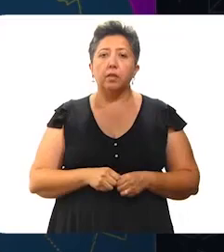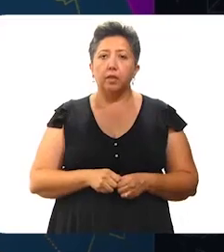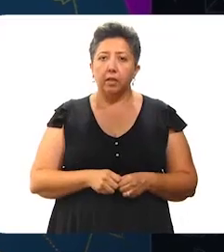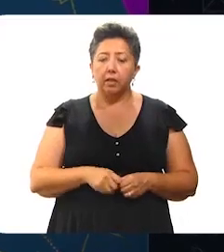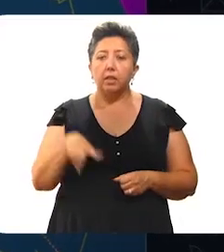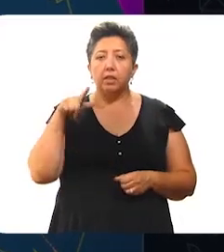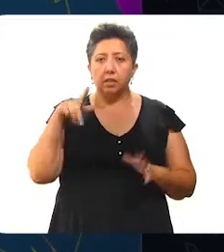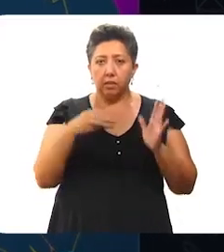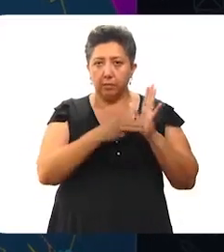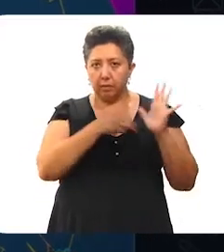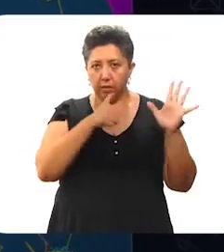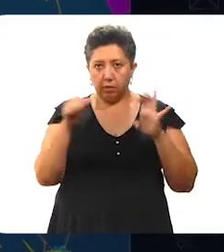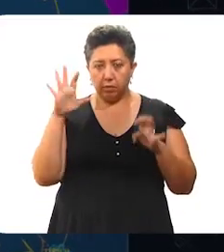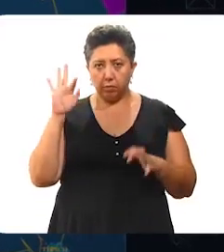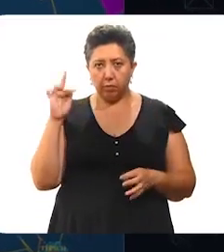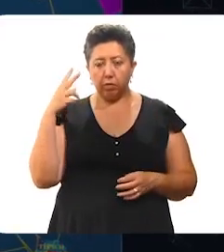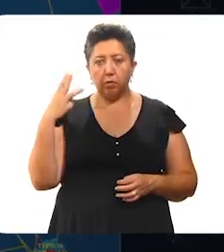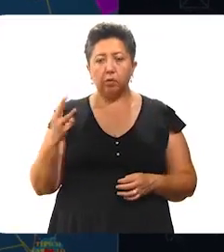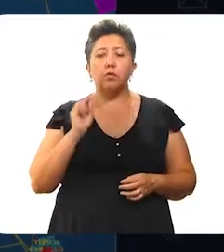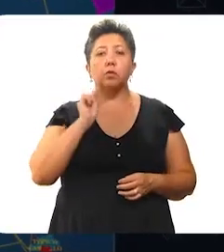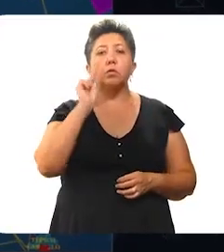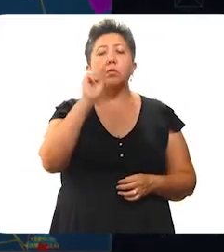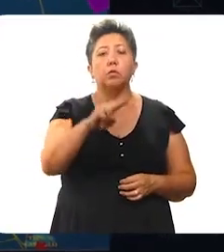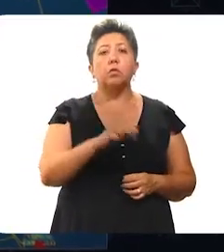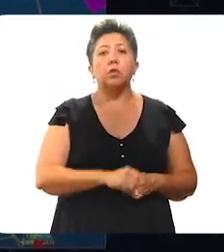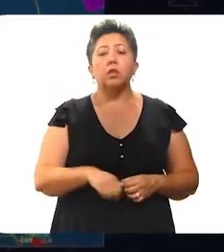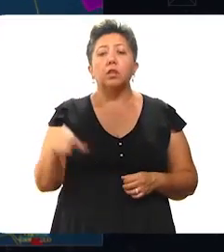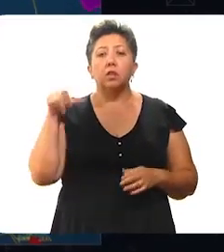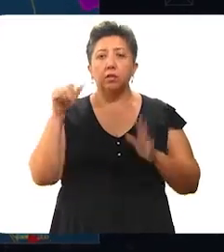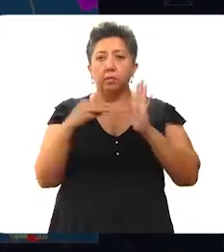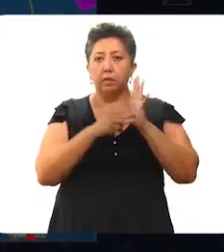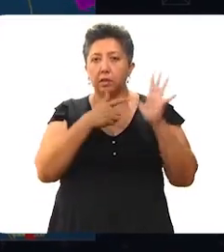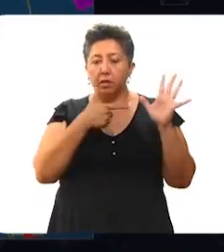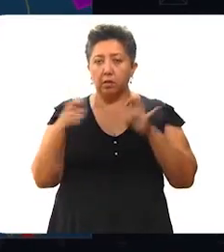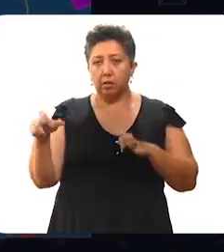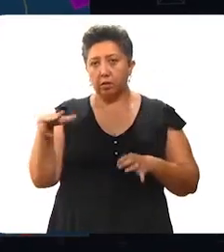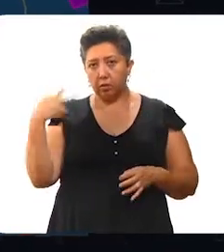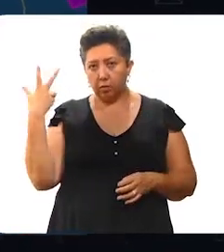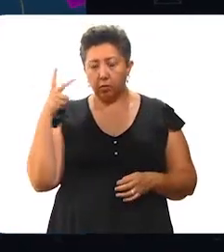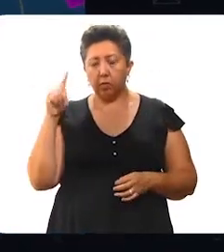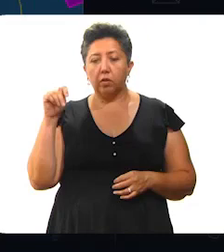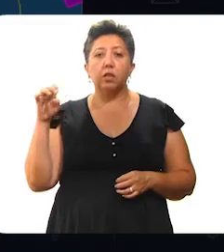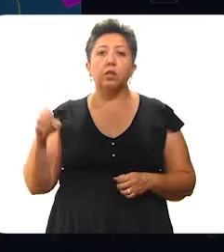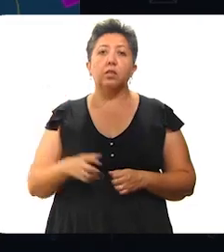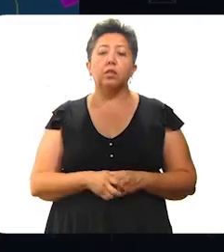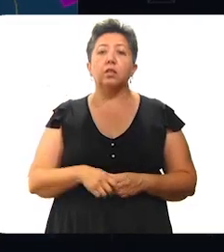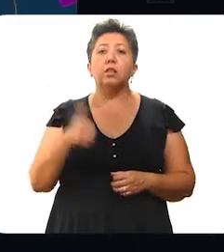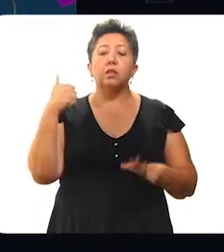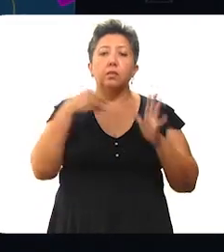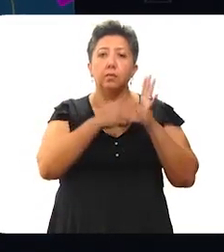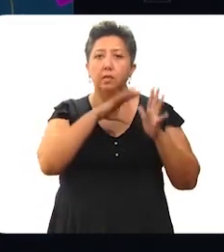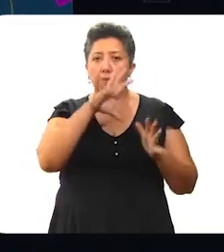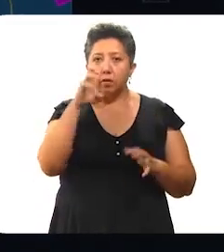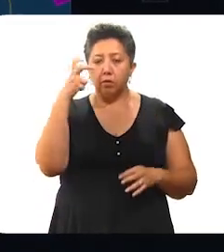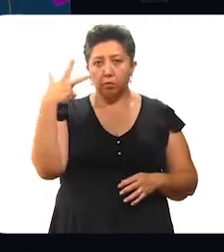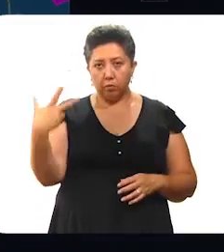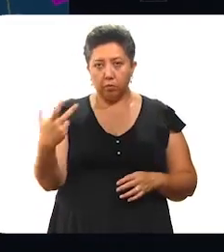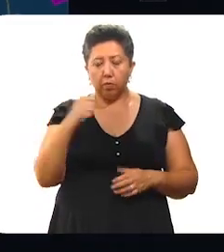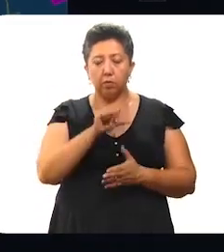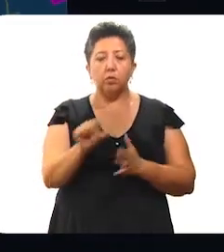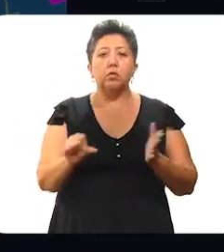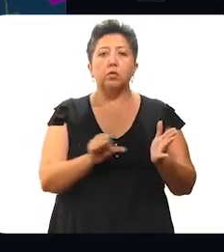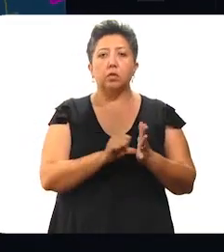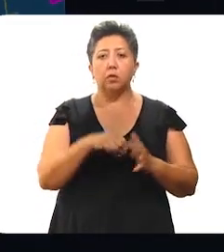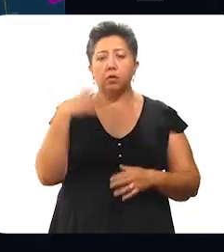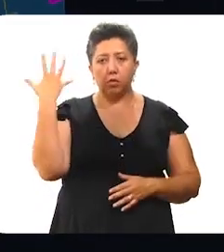viven 17.643 en la zona norte, 16.713 en la zona oriente, 6.508 en la zona